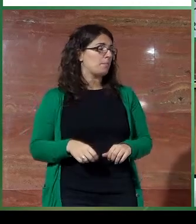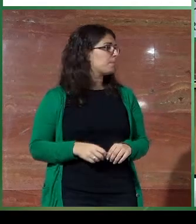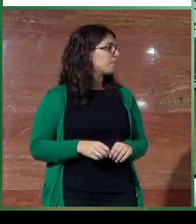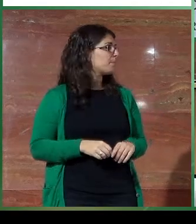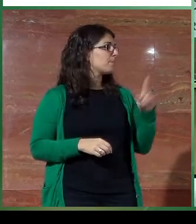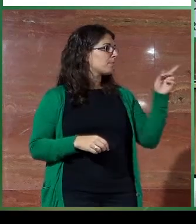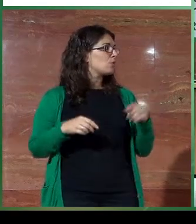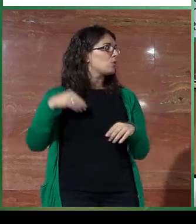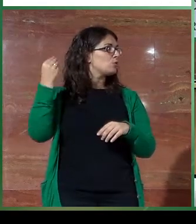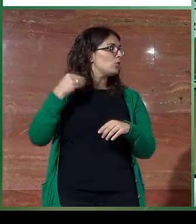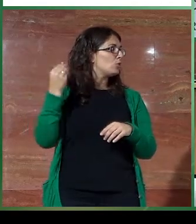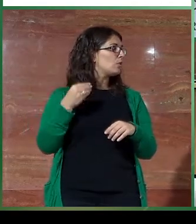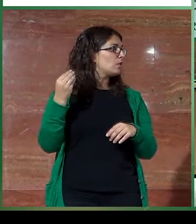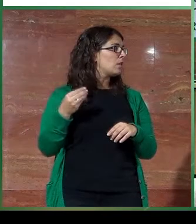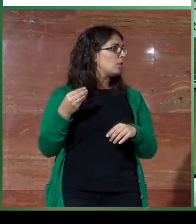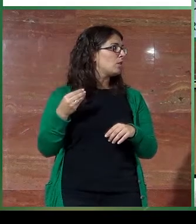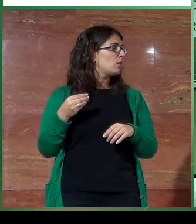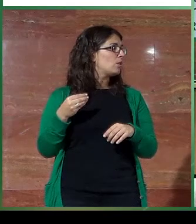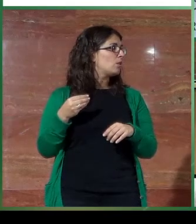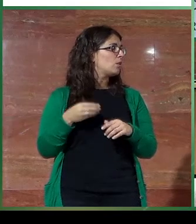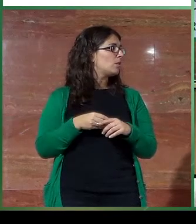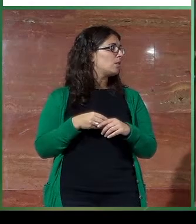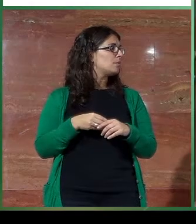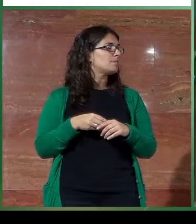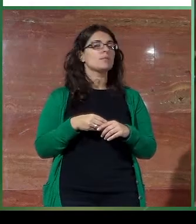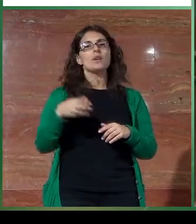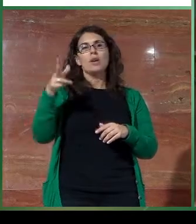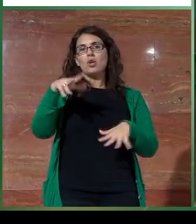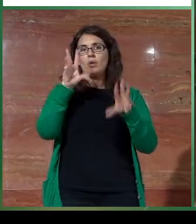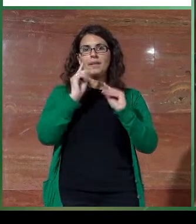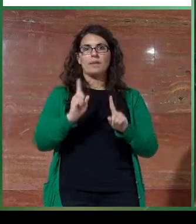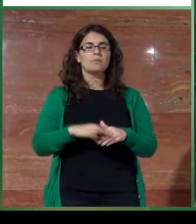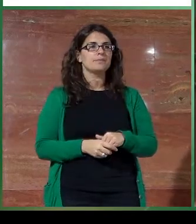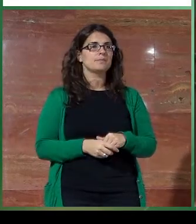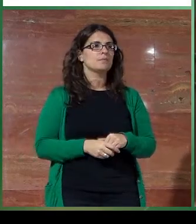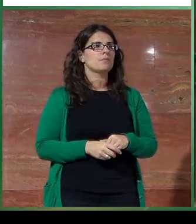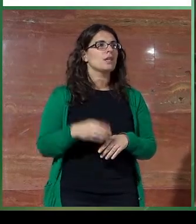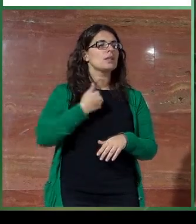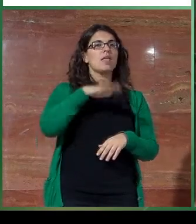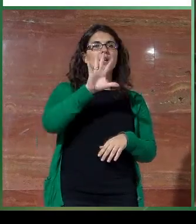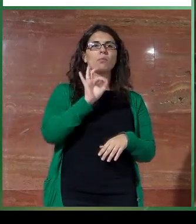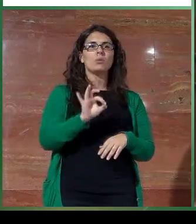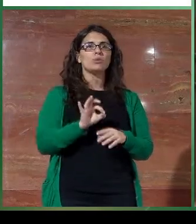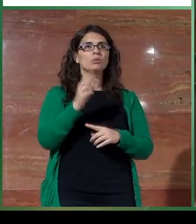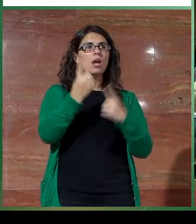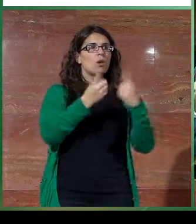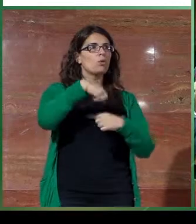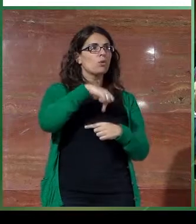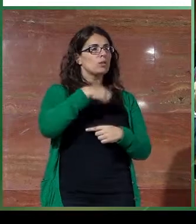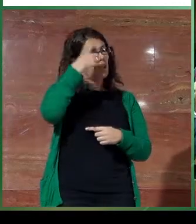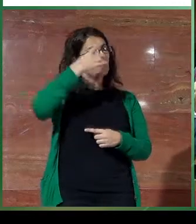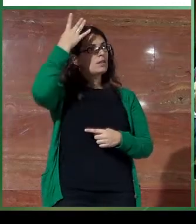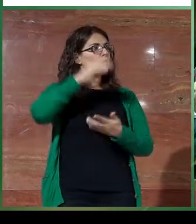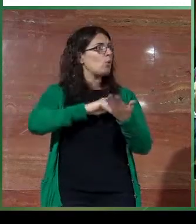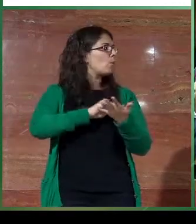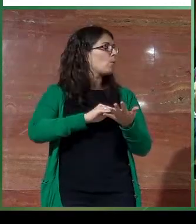el diseñador gráfico se está yendo de rositas y no era tampoco la idea. Han pasado los 5 minutos. ¿Alguno tiene la solución a Roma?